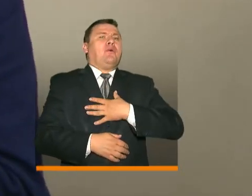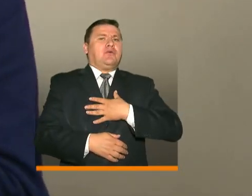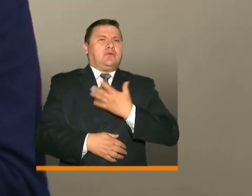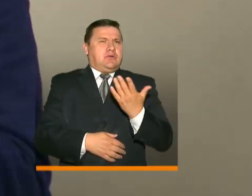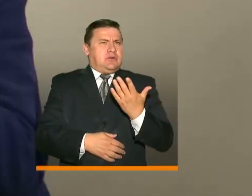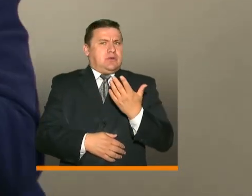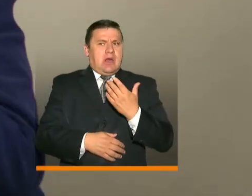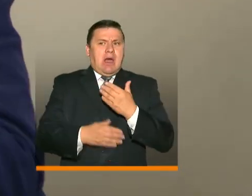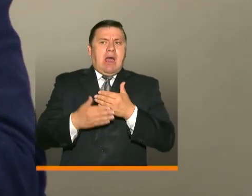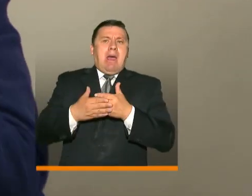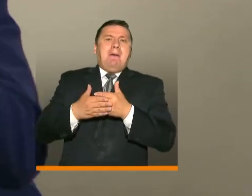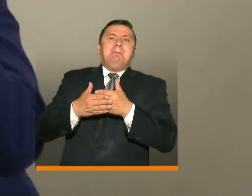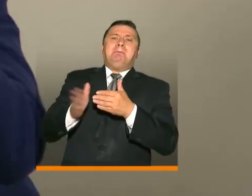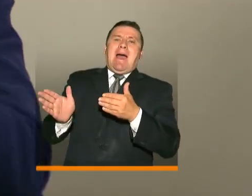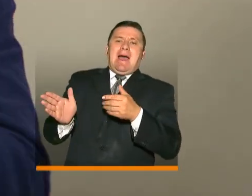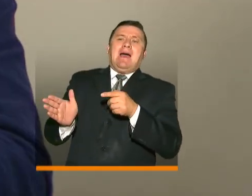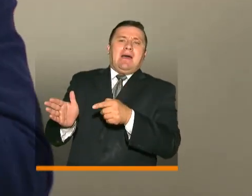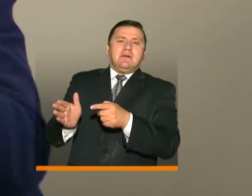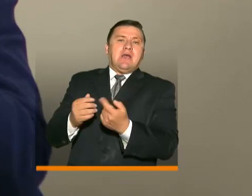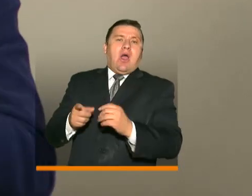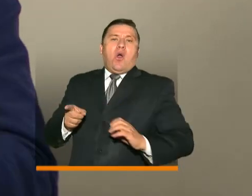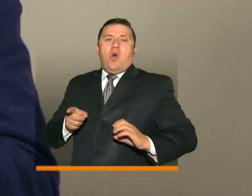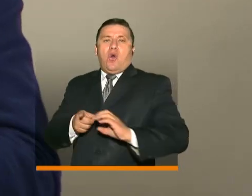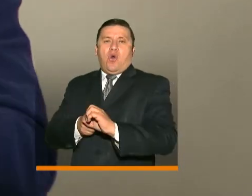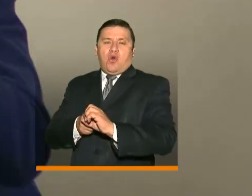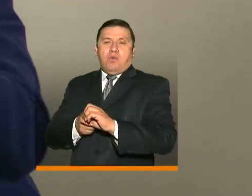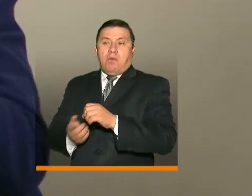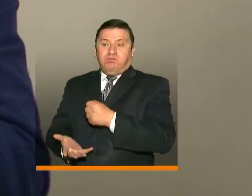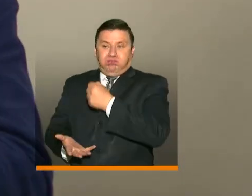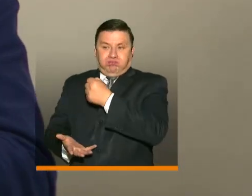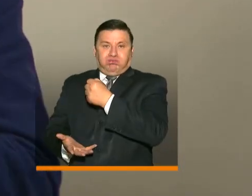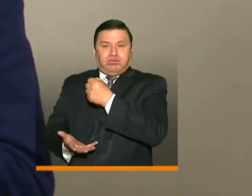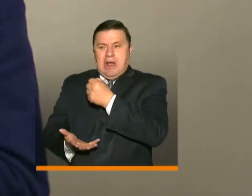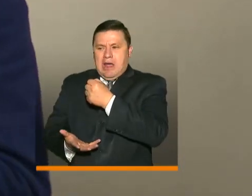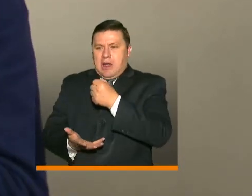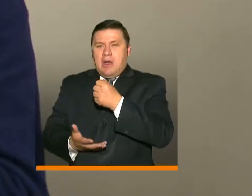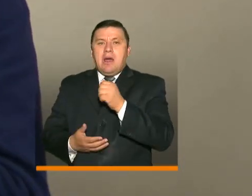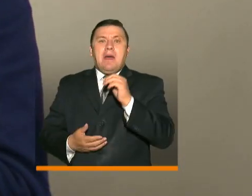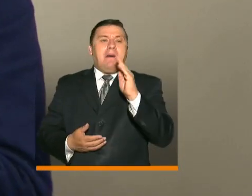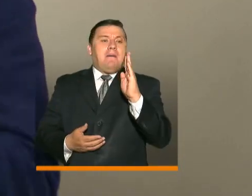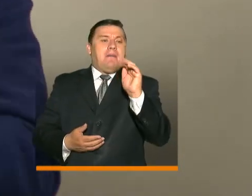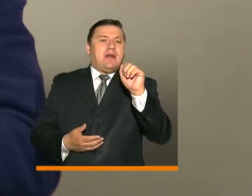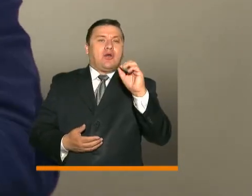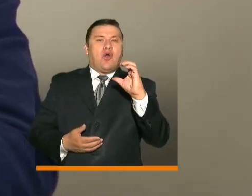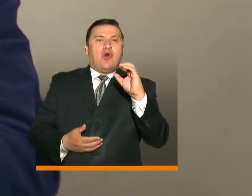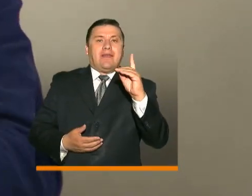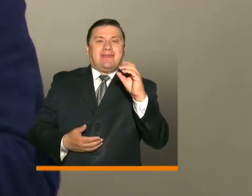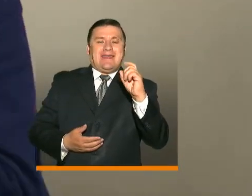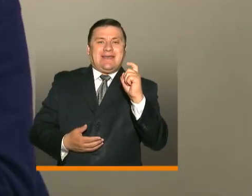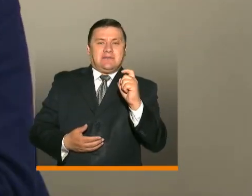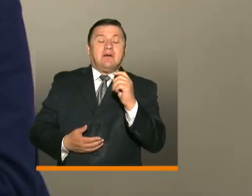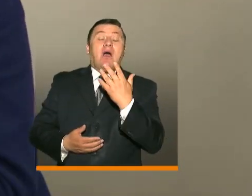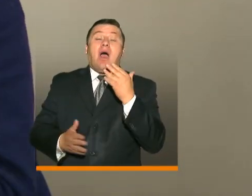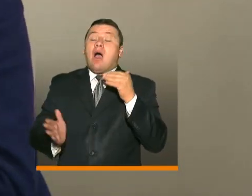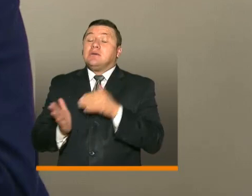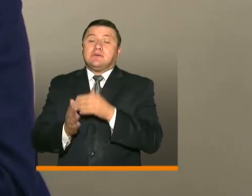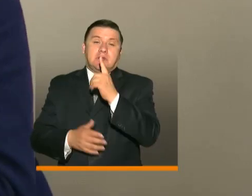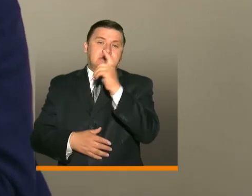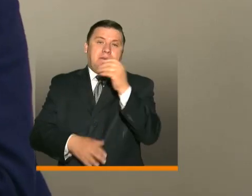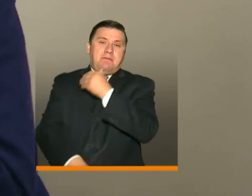para nosotras. Hemos abierto un cupo de crédito a partir de hoy con Bancoldex, con una línea hasta 100 millones de